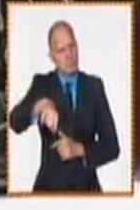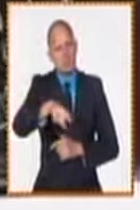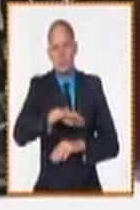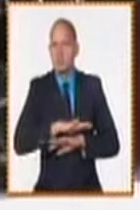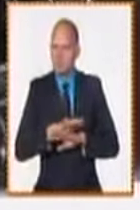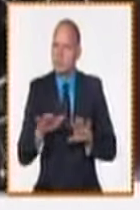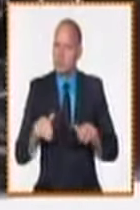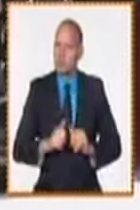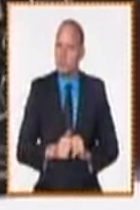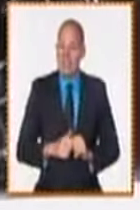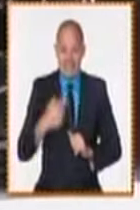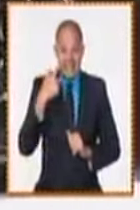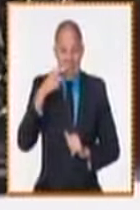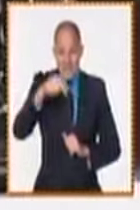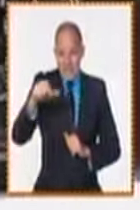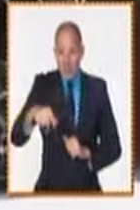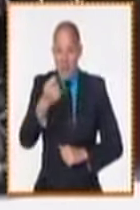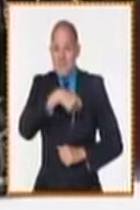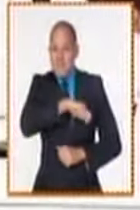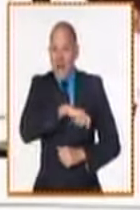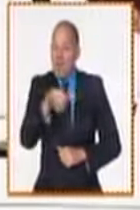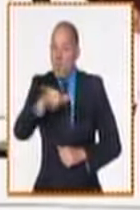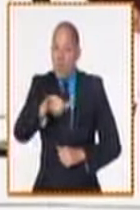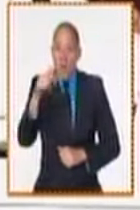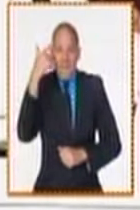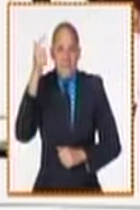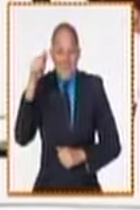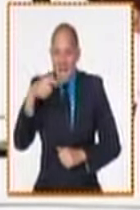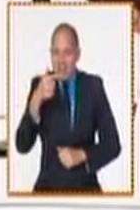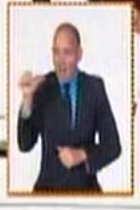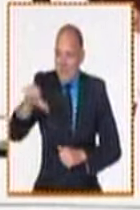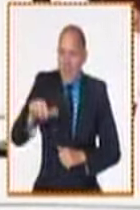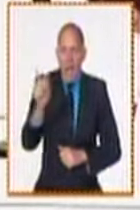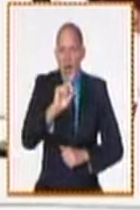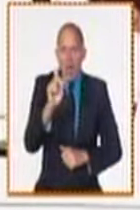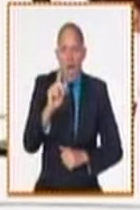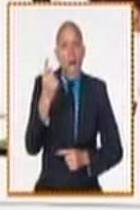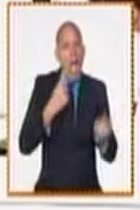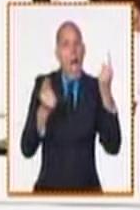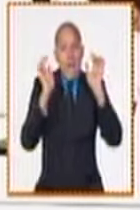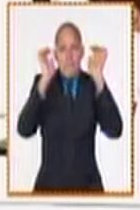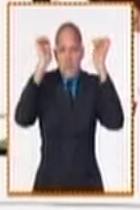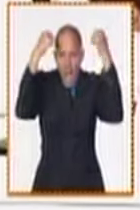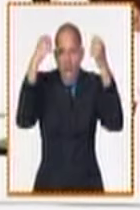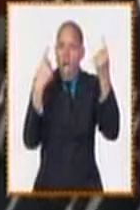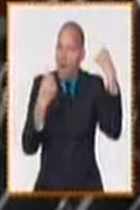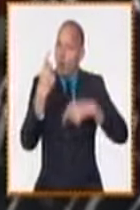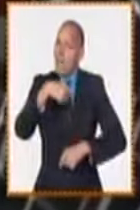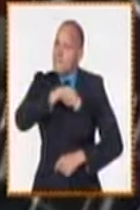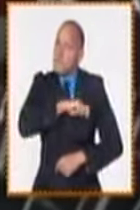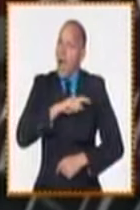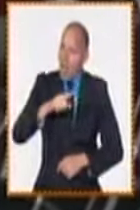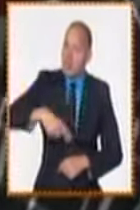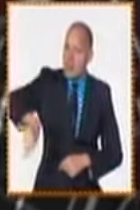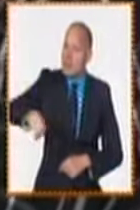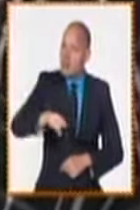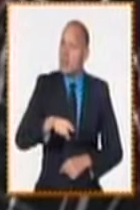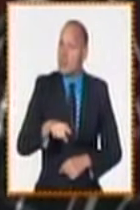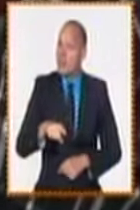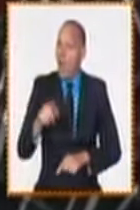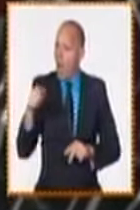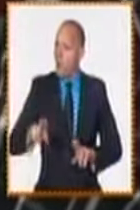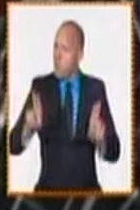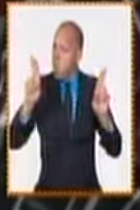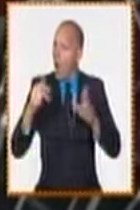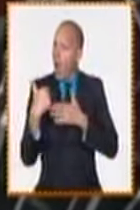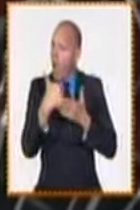independencia de Cuba y estamos en condiciones de hablar de mambises españoles que merecen biografía, necesitan